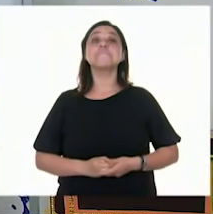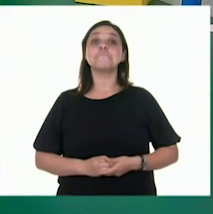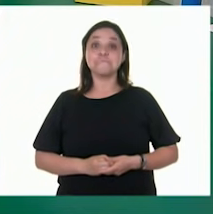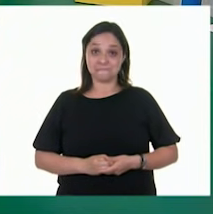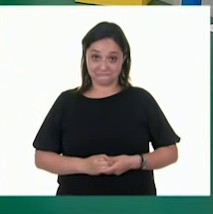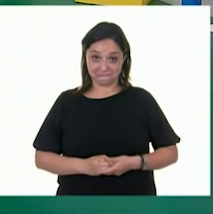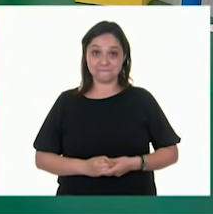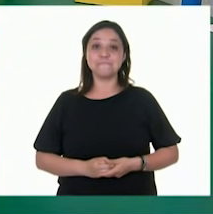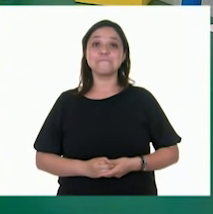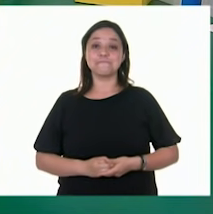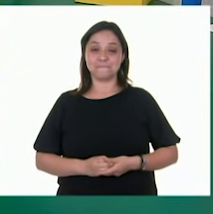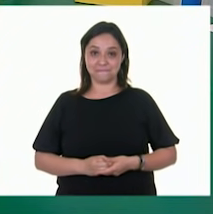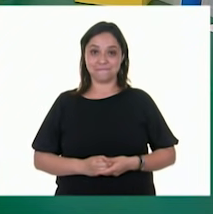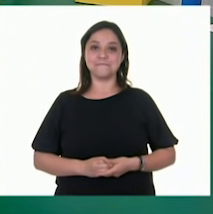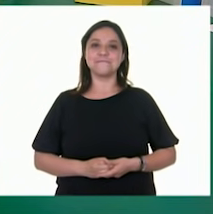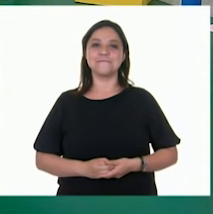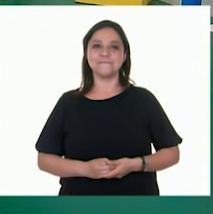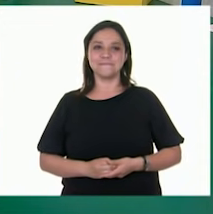Ándale.